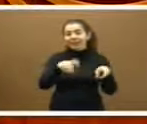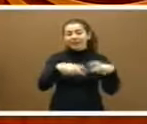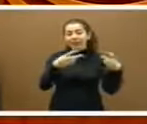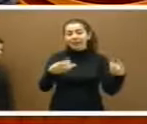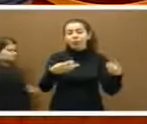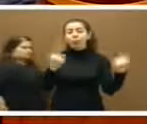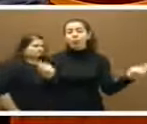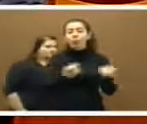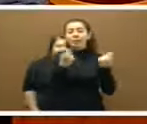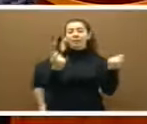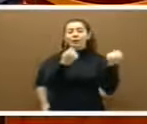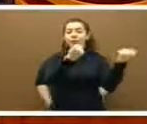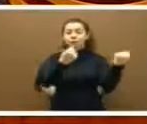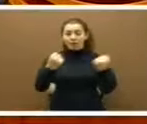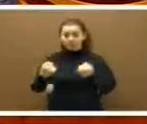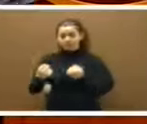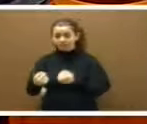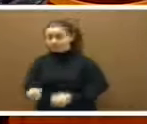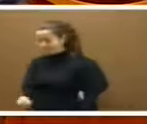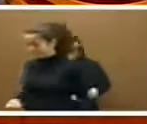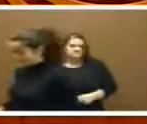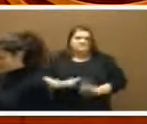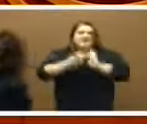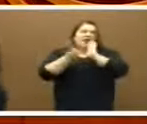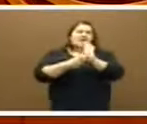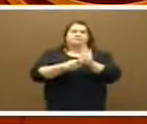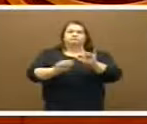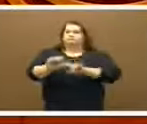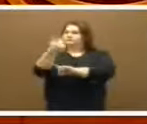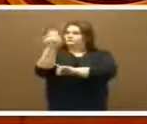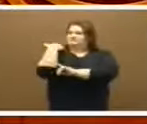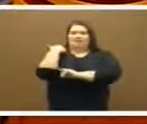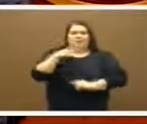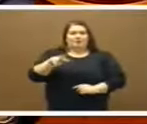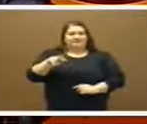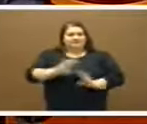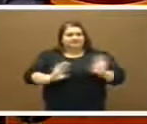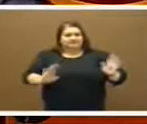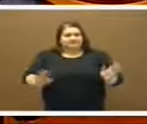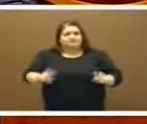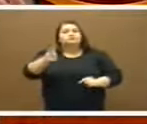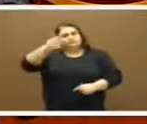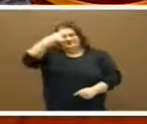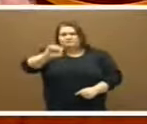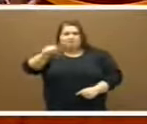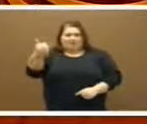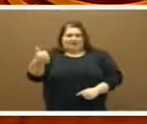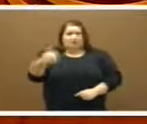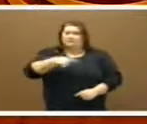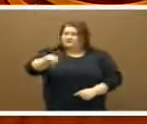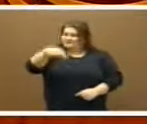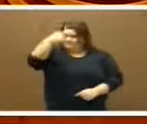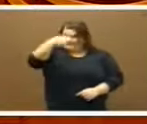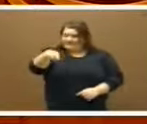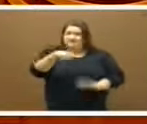institucional? Esa ley que se aprobó hace menos de dos meses. ¿Sabían ustedes que esa